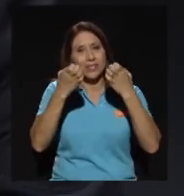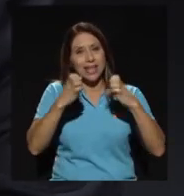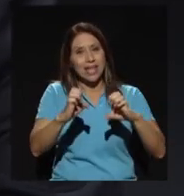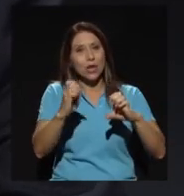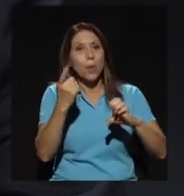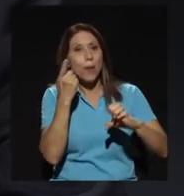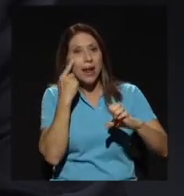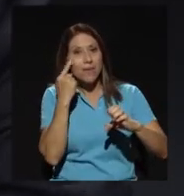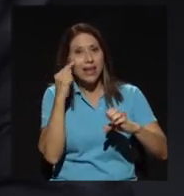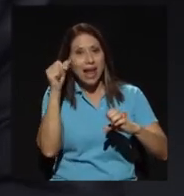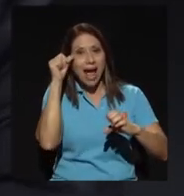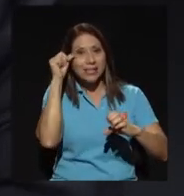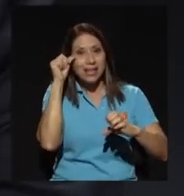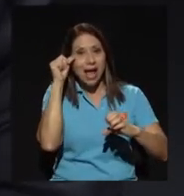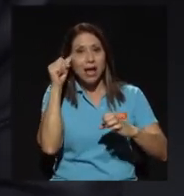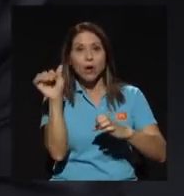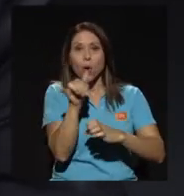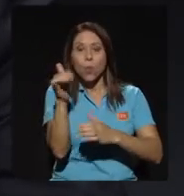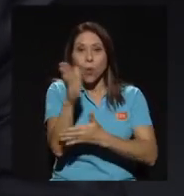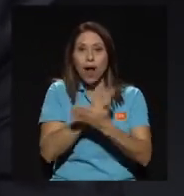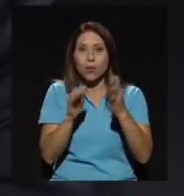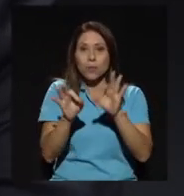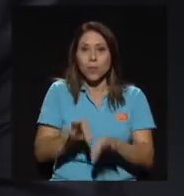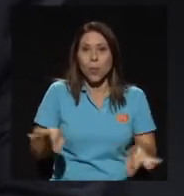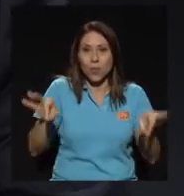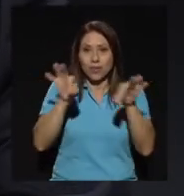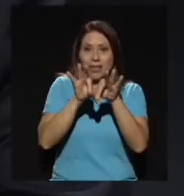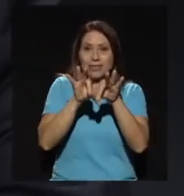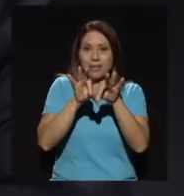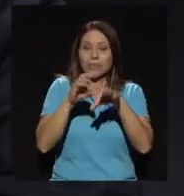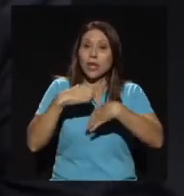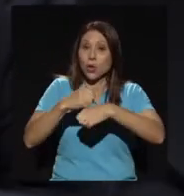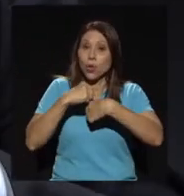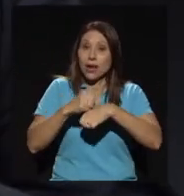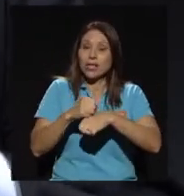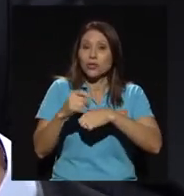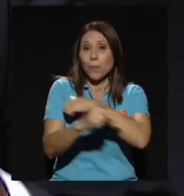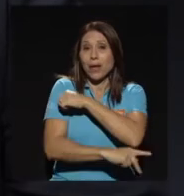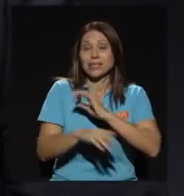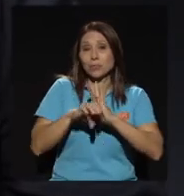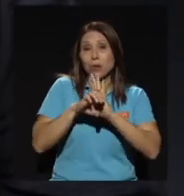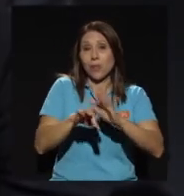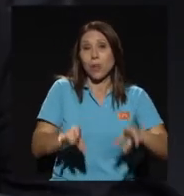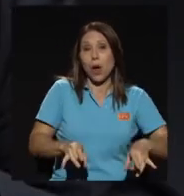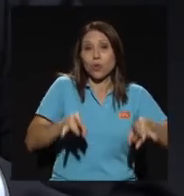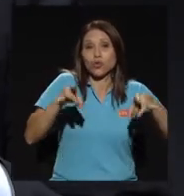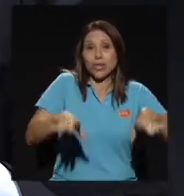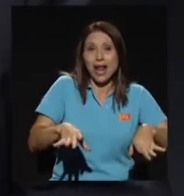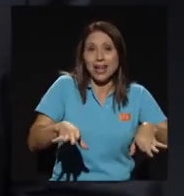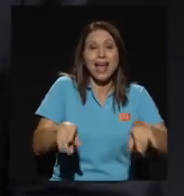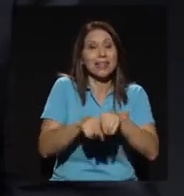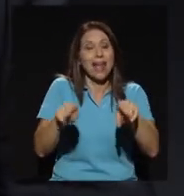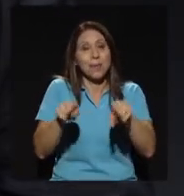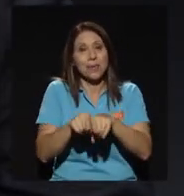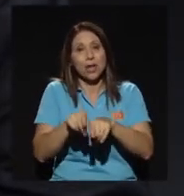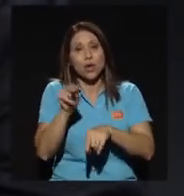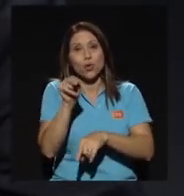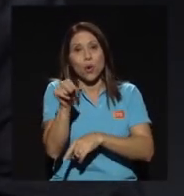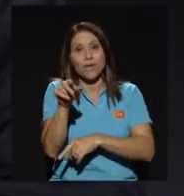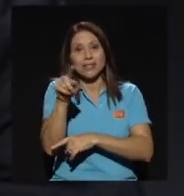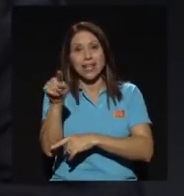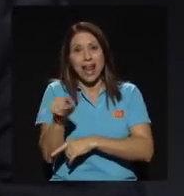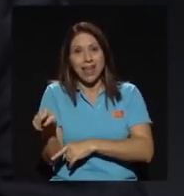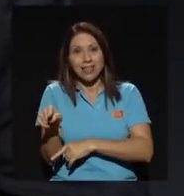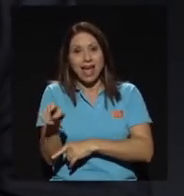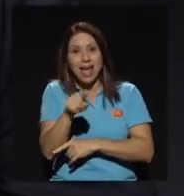importante lo han hecho países como australia lo han hecho países como nueva zelanda entonces es un grupo que escucha expertos e incluye a